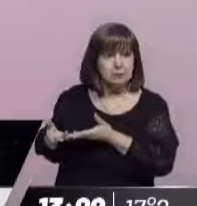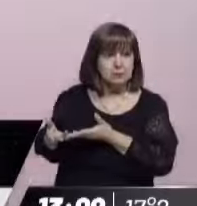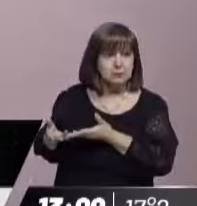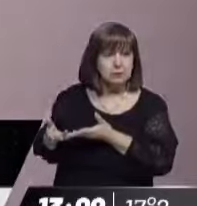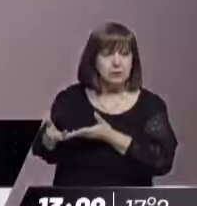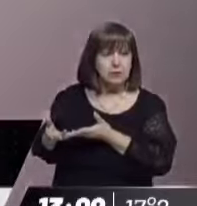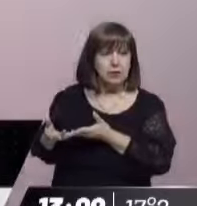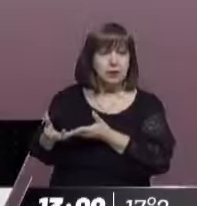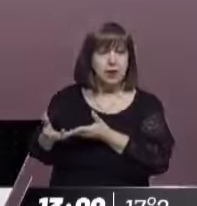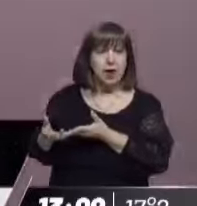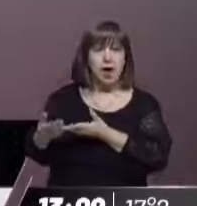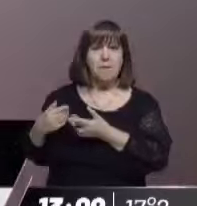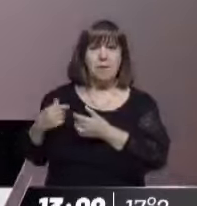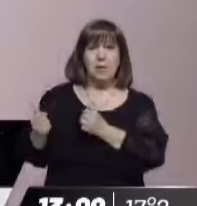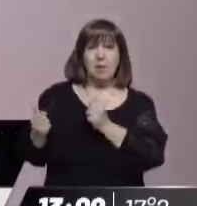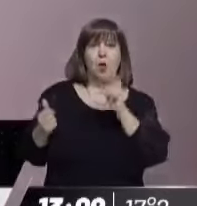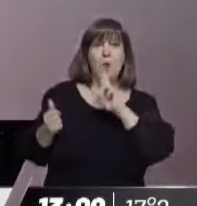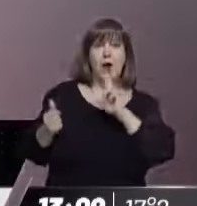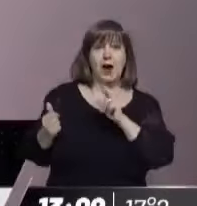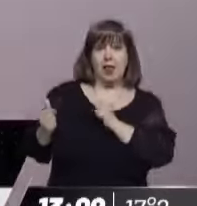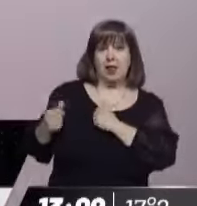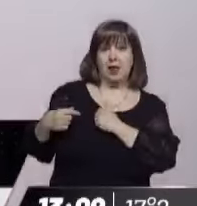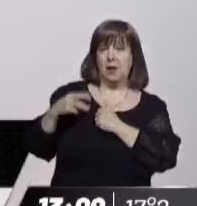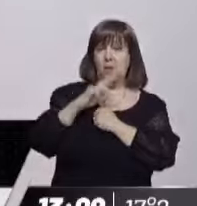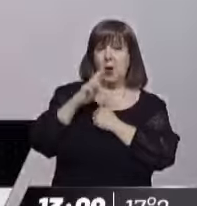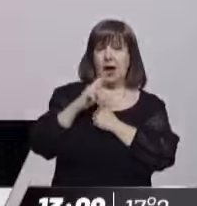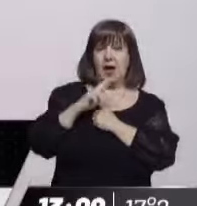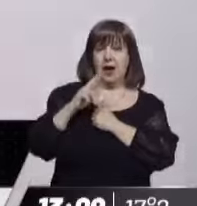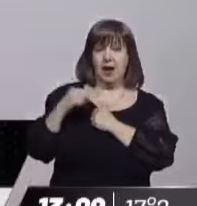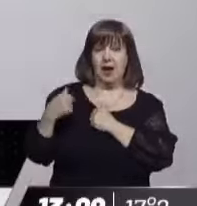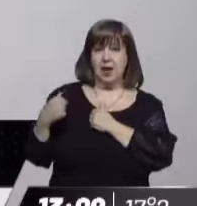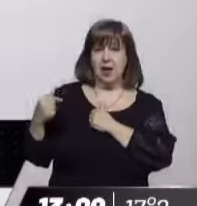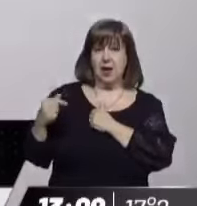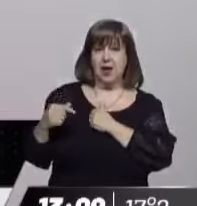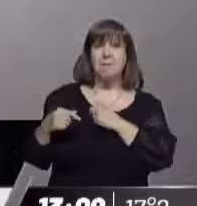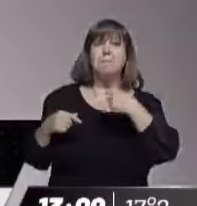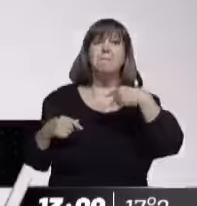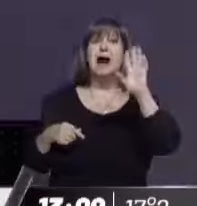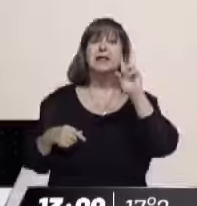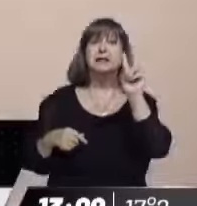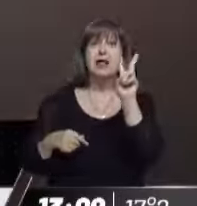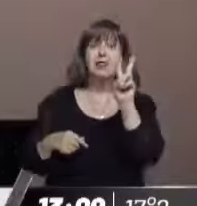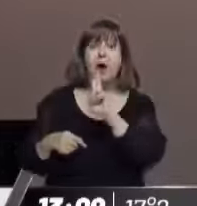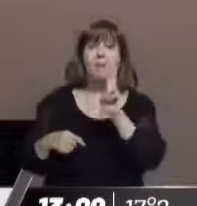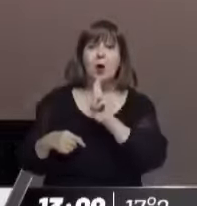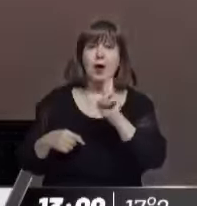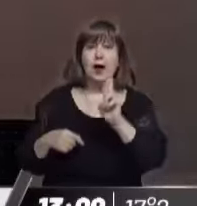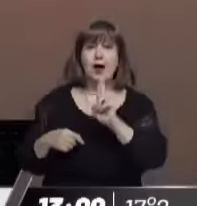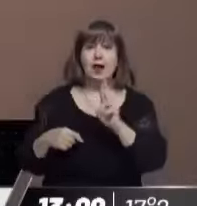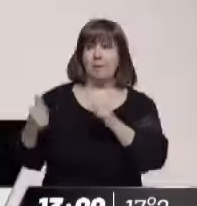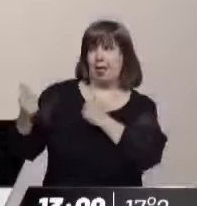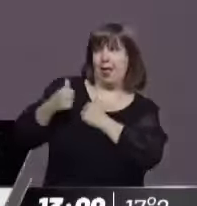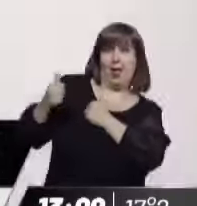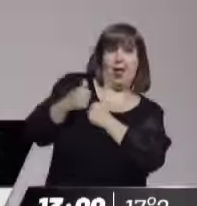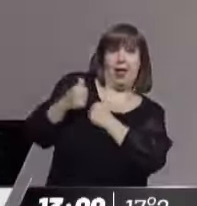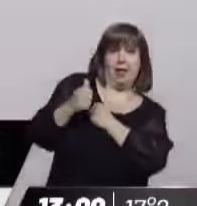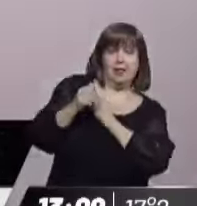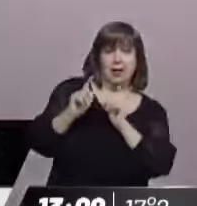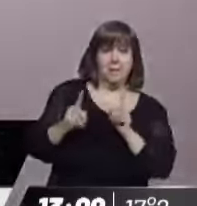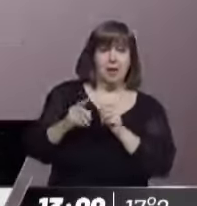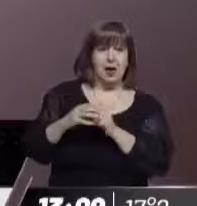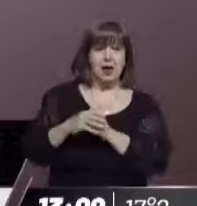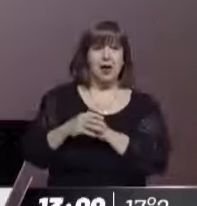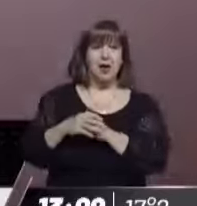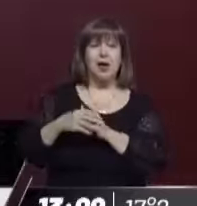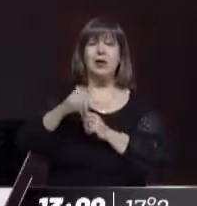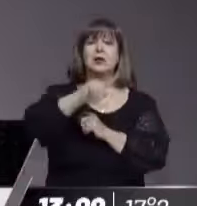Venía acosando a una chica acá en el colectivo. Ha acosado a más de dos chicas, porque en el lado también nos está acosando acá atrás. No, no lo